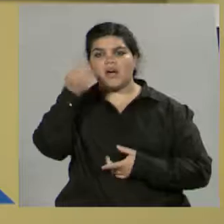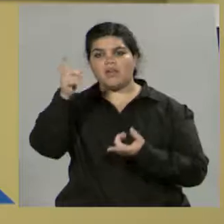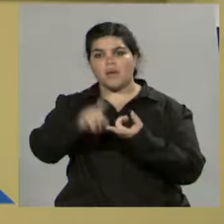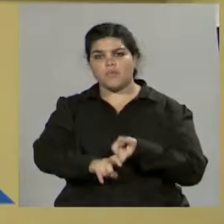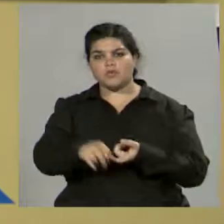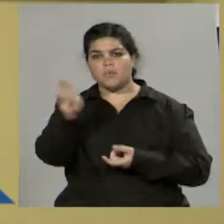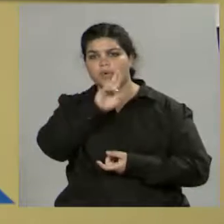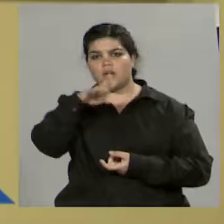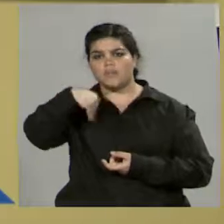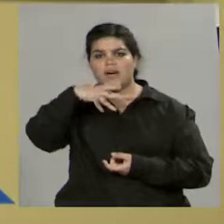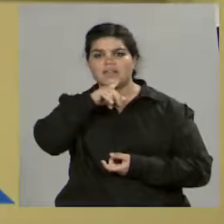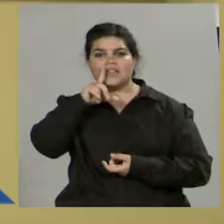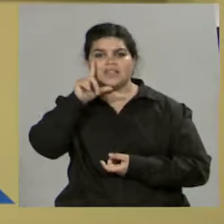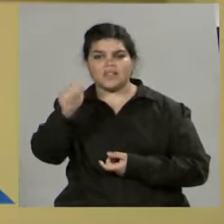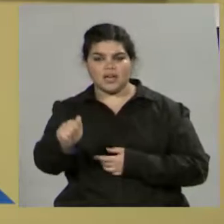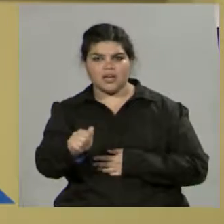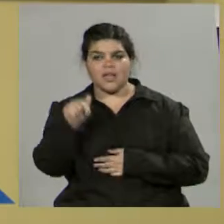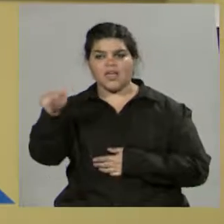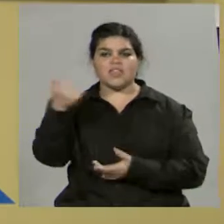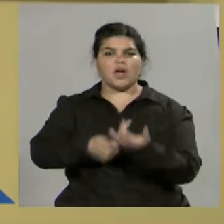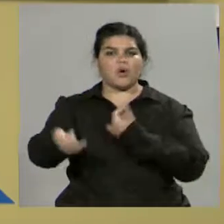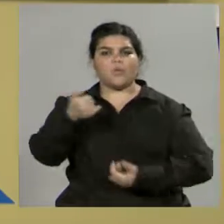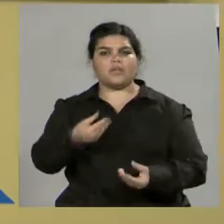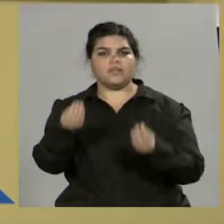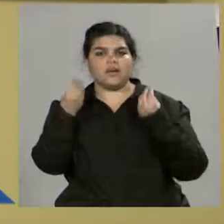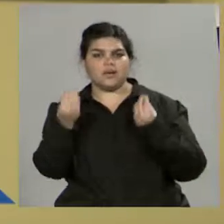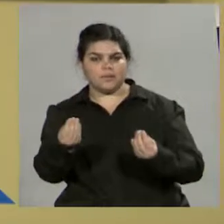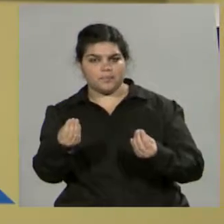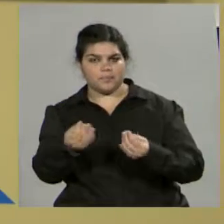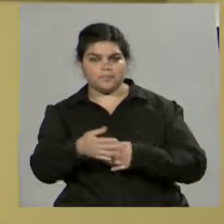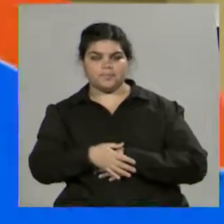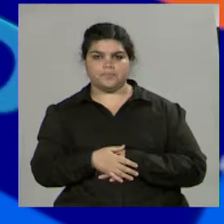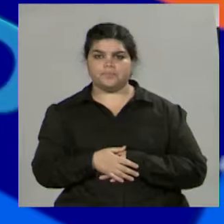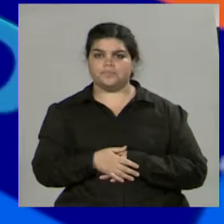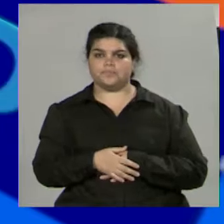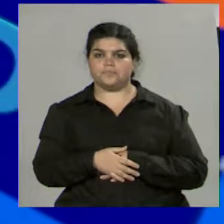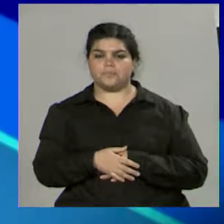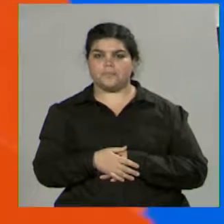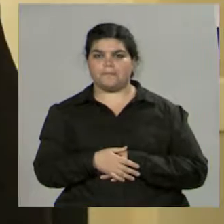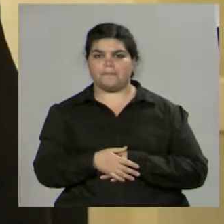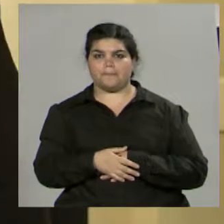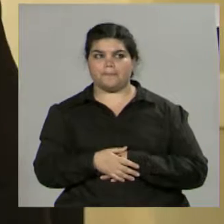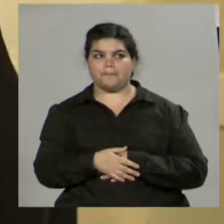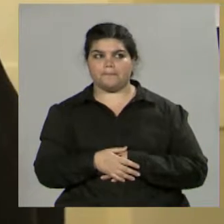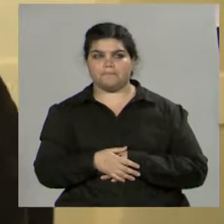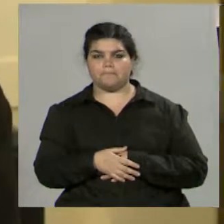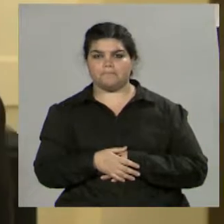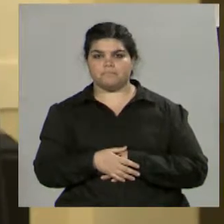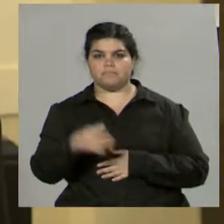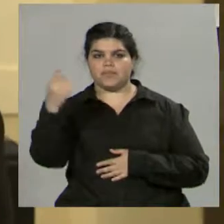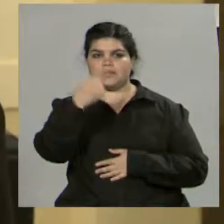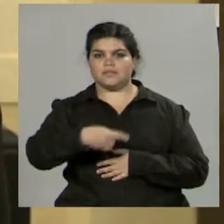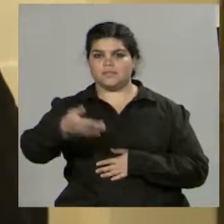de Marita Londra, y a ver qué nos decía sobre esta ceremonia. Simplemente nuestras cosas. Tuvimos la semana